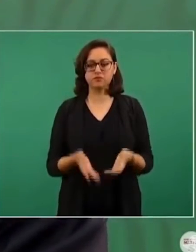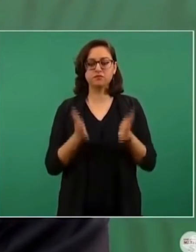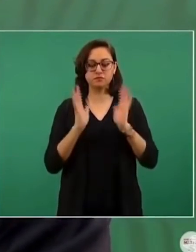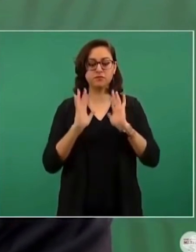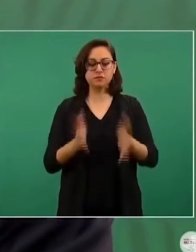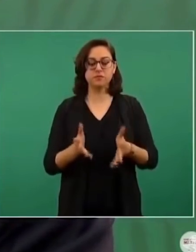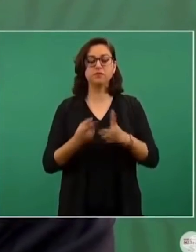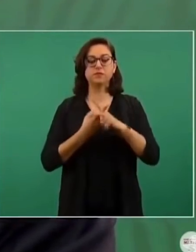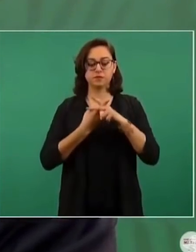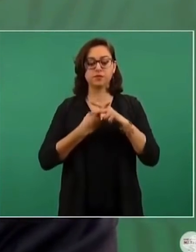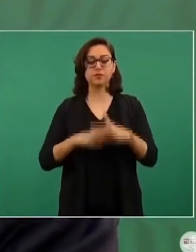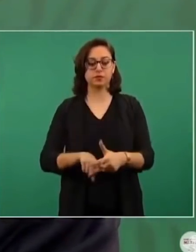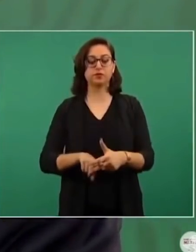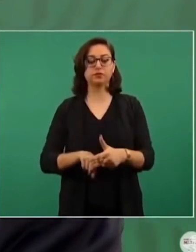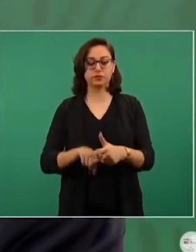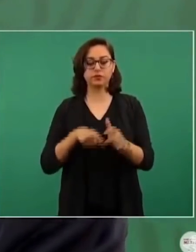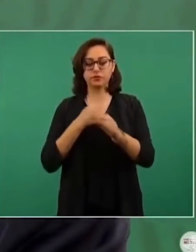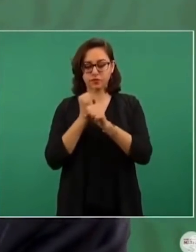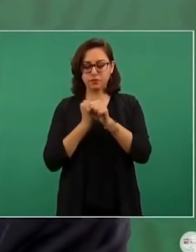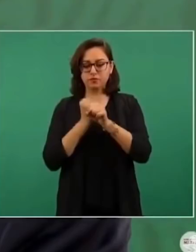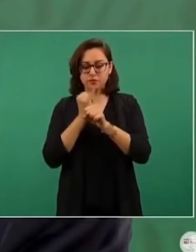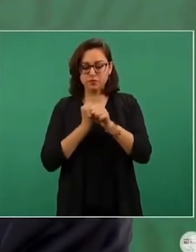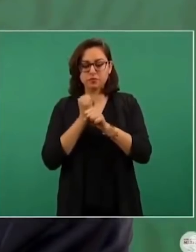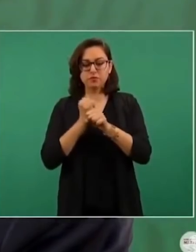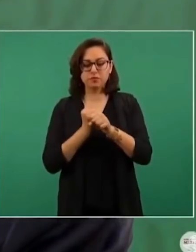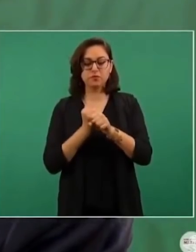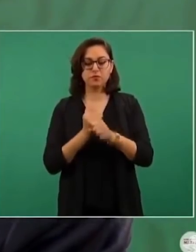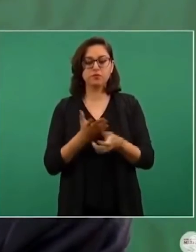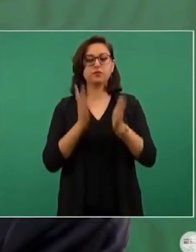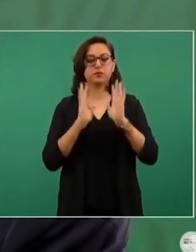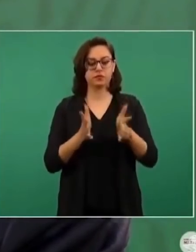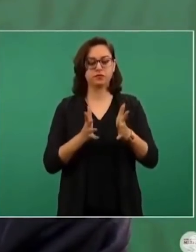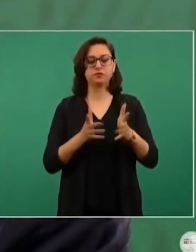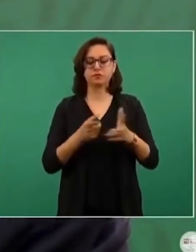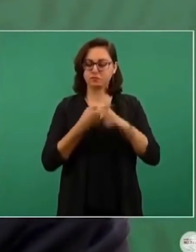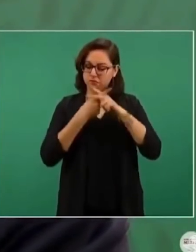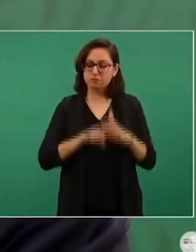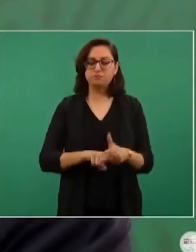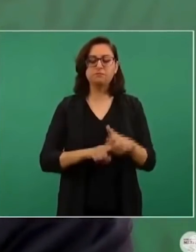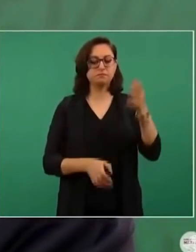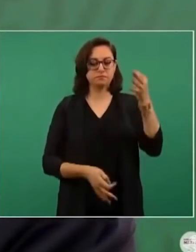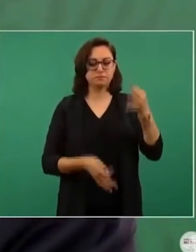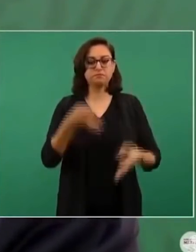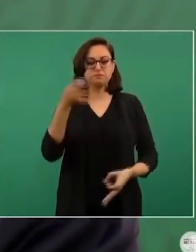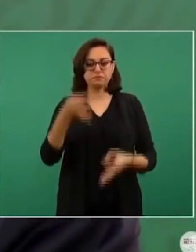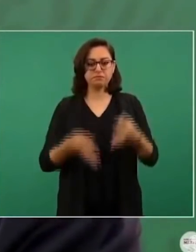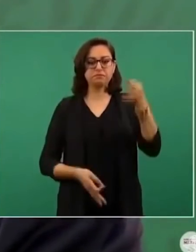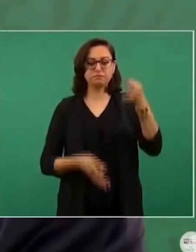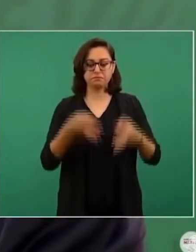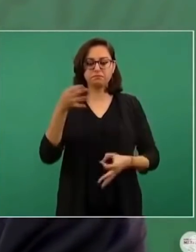están en proceso de ser enjuiciados